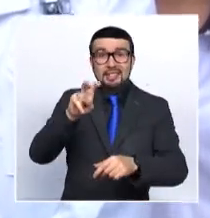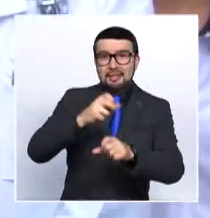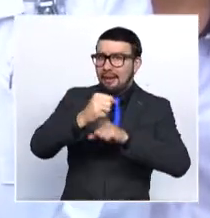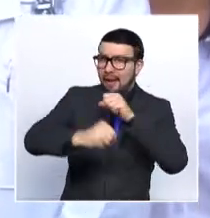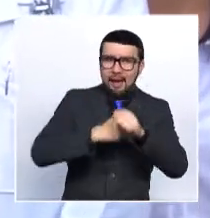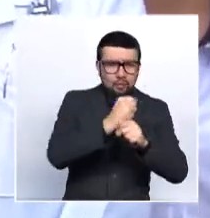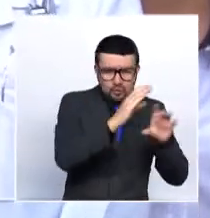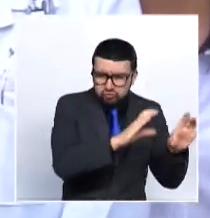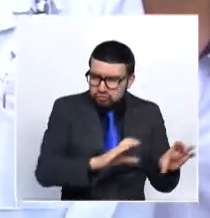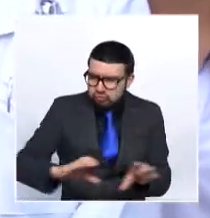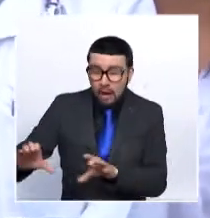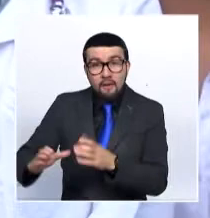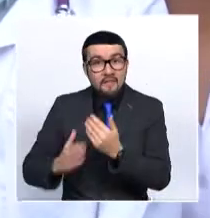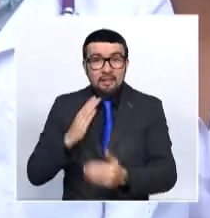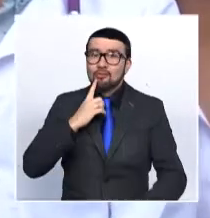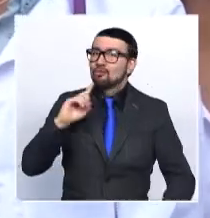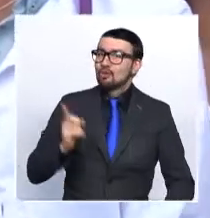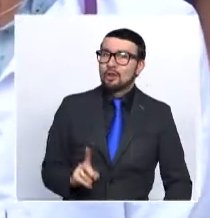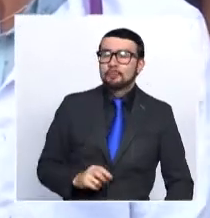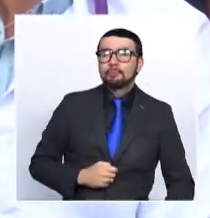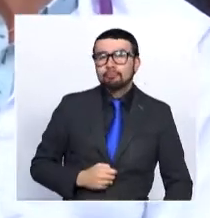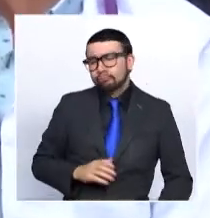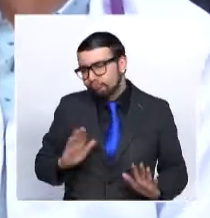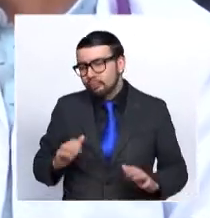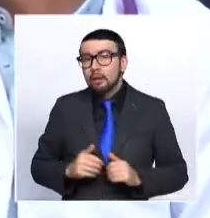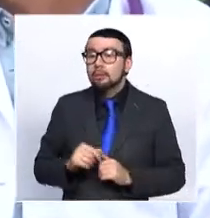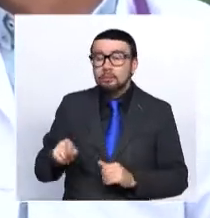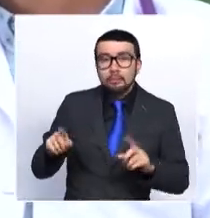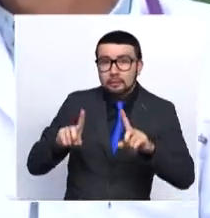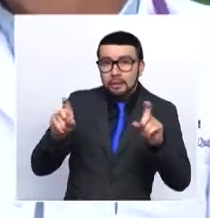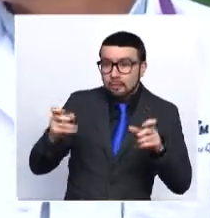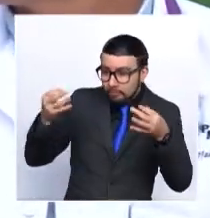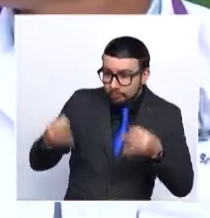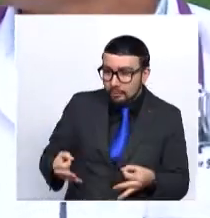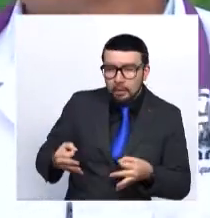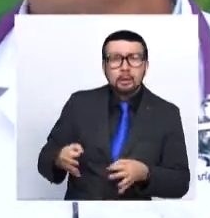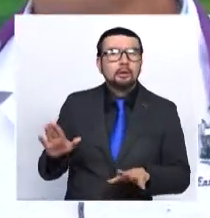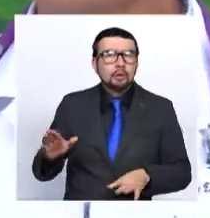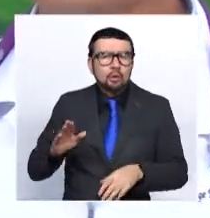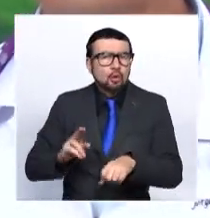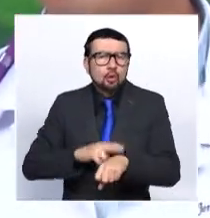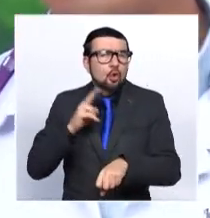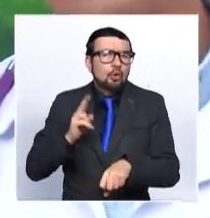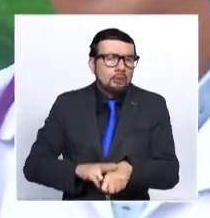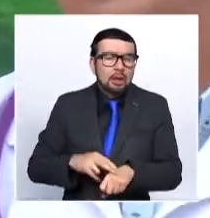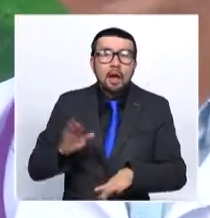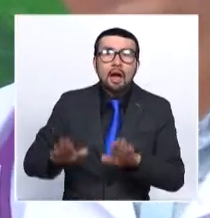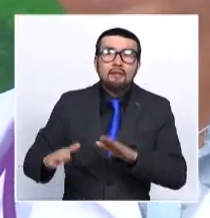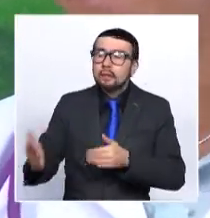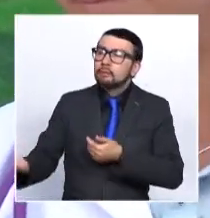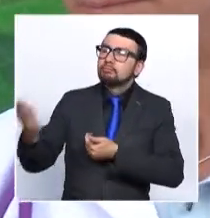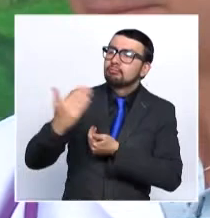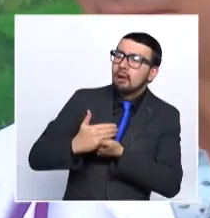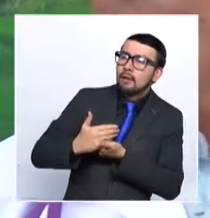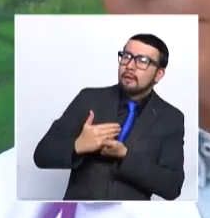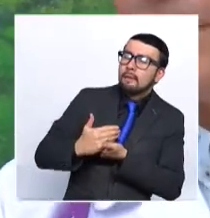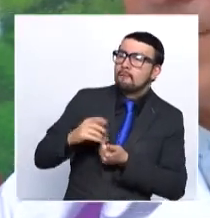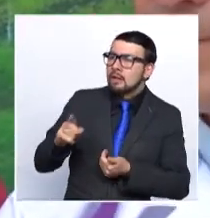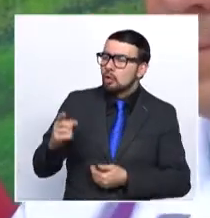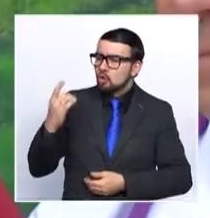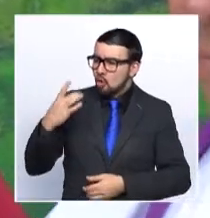fácil. Bueno, y yendo como al tema, normalmente recibimos el paciente por alguna remisión frente a algún caso de